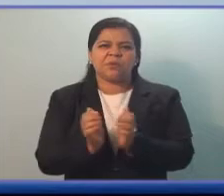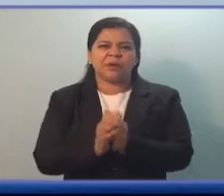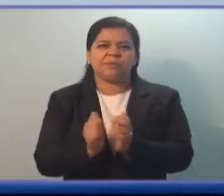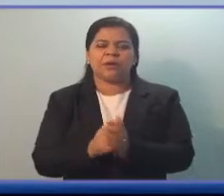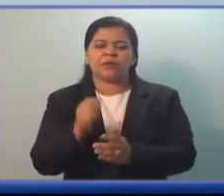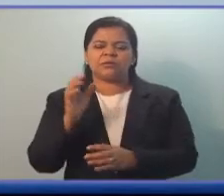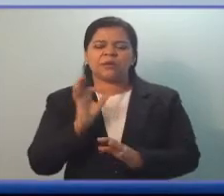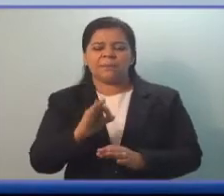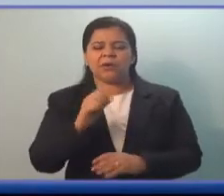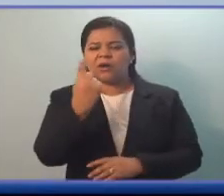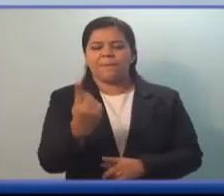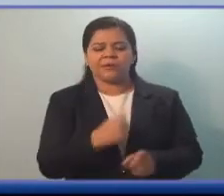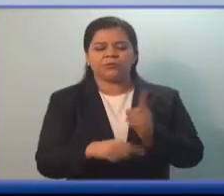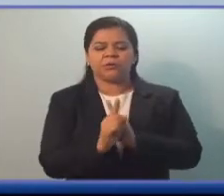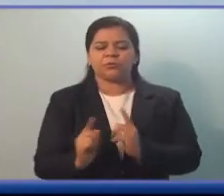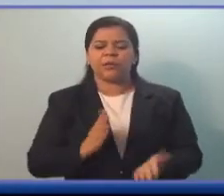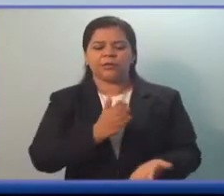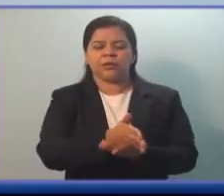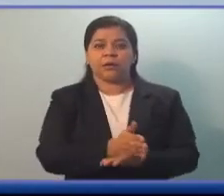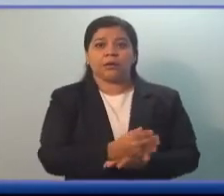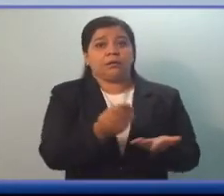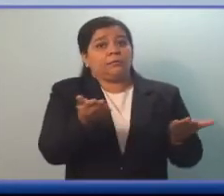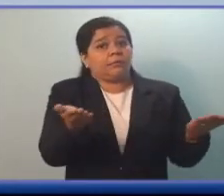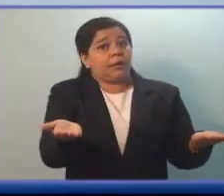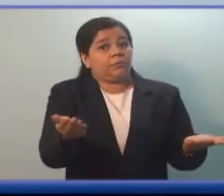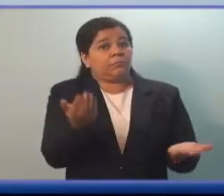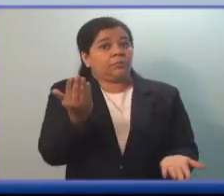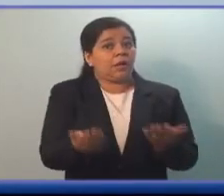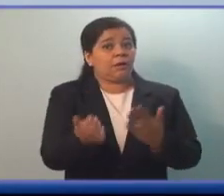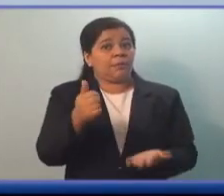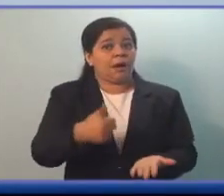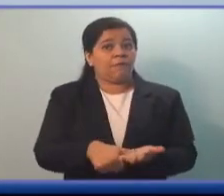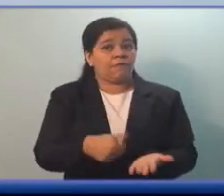el suplente. Pero muchas veces el suplente es un abogado en ejercicio.